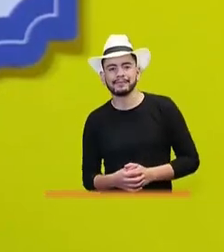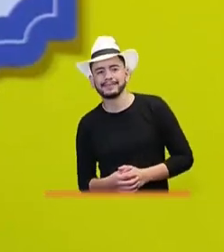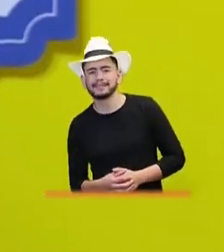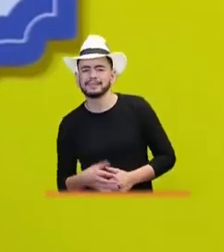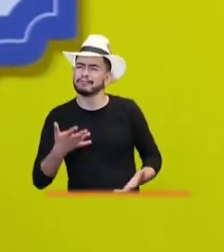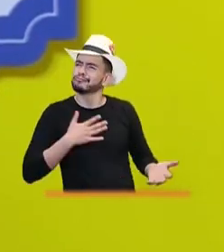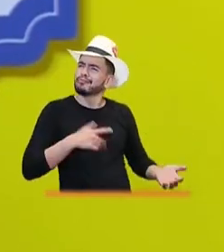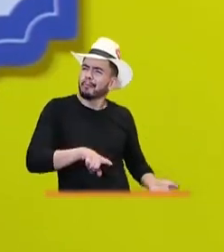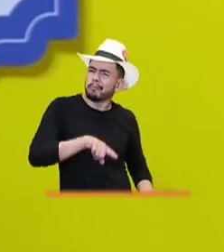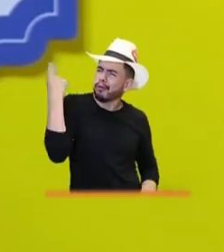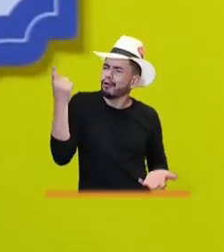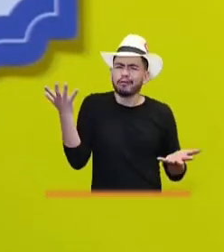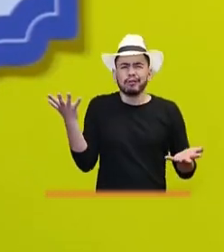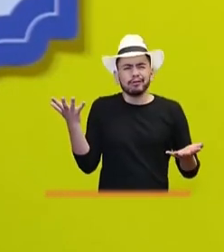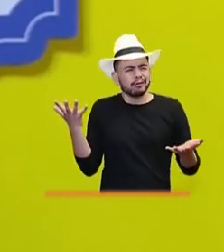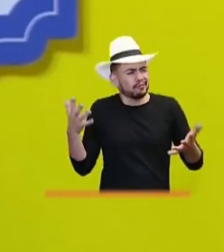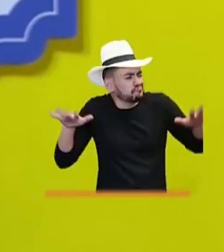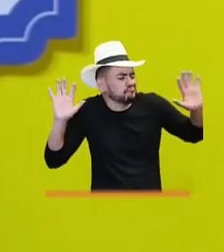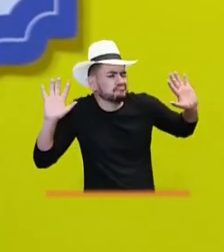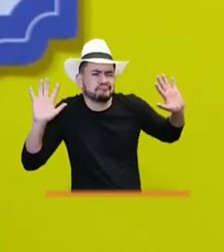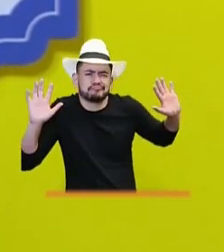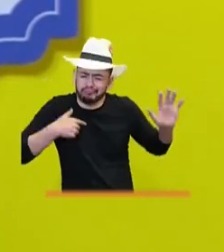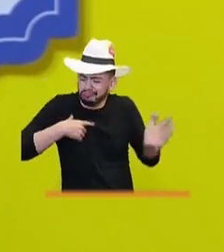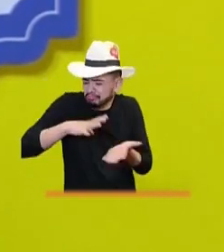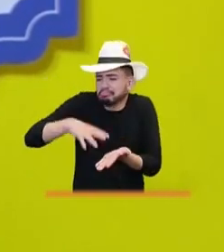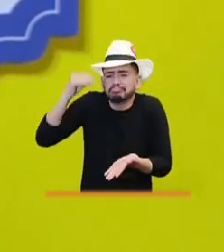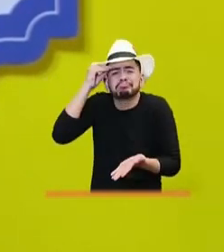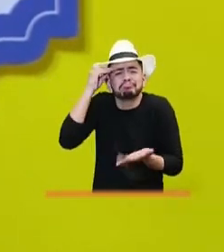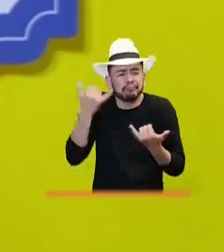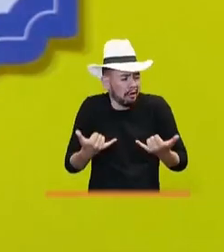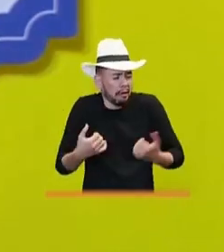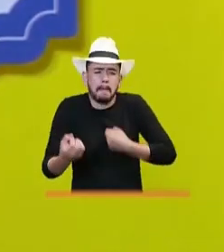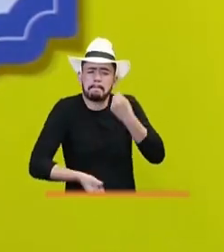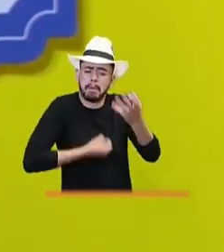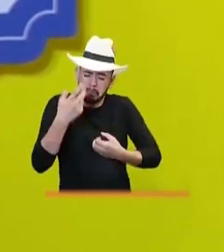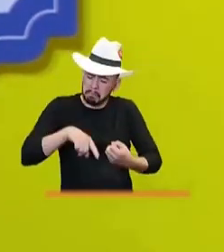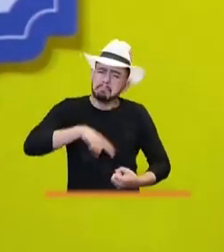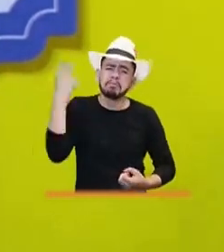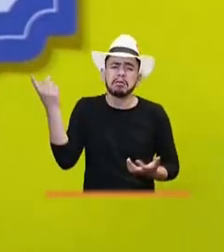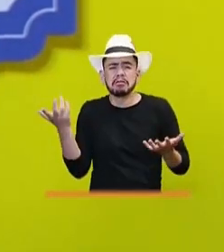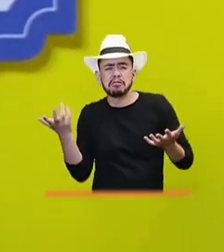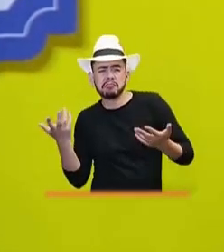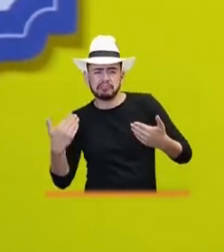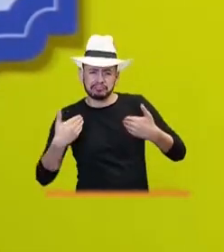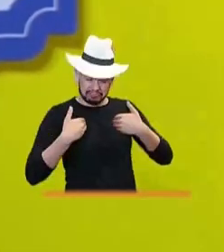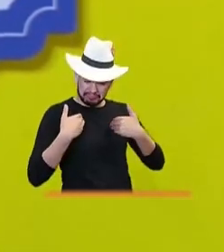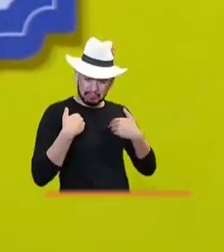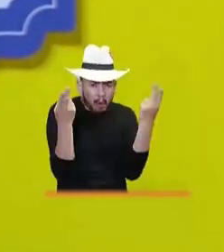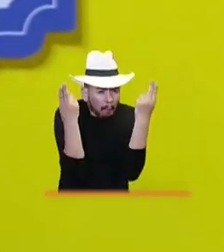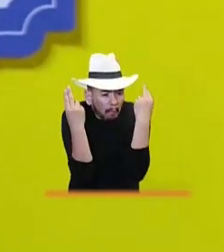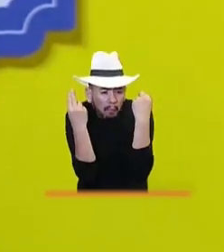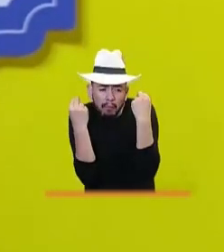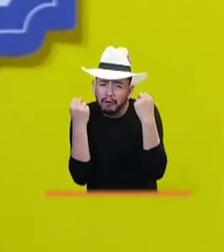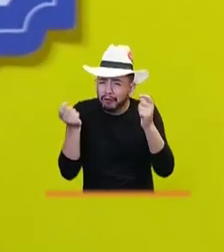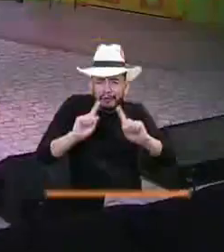Fracasar en esta presentación, no me retiro porque adoro esta